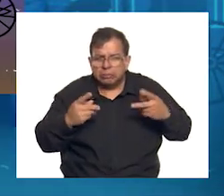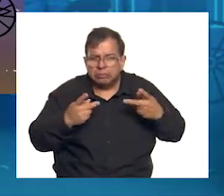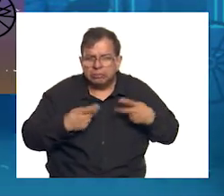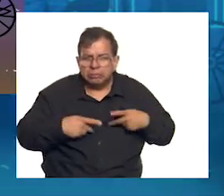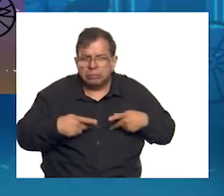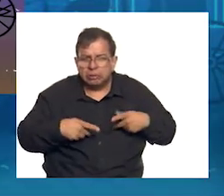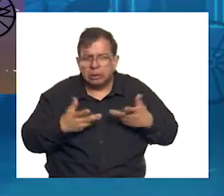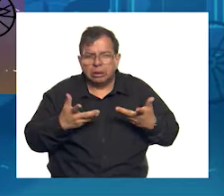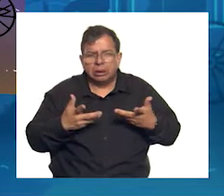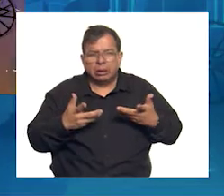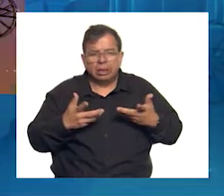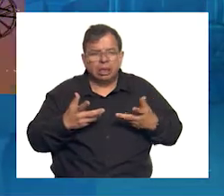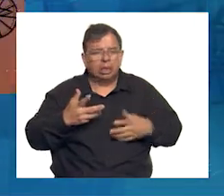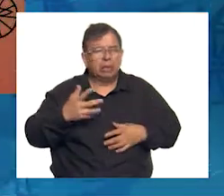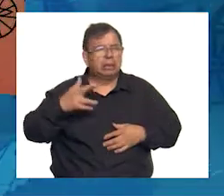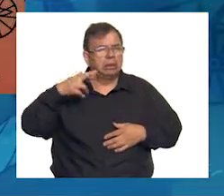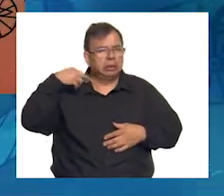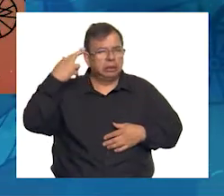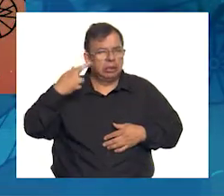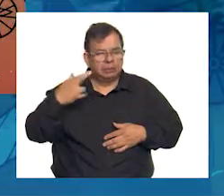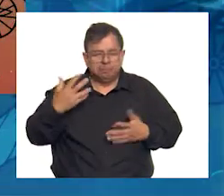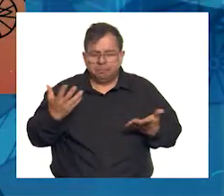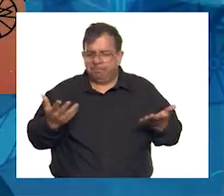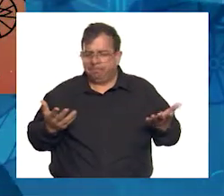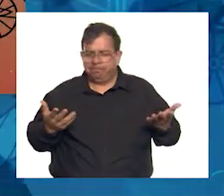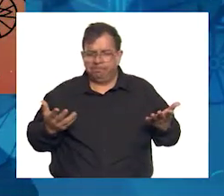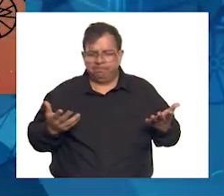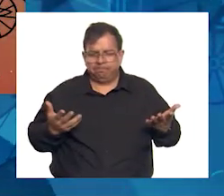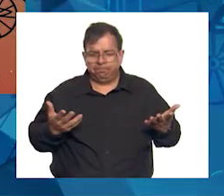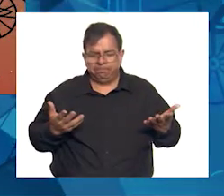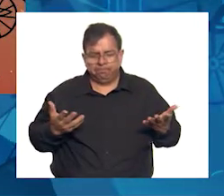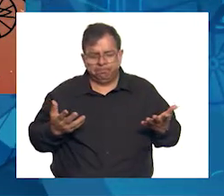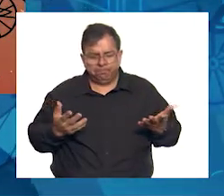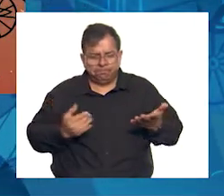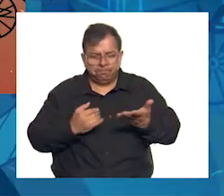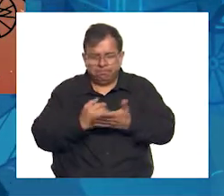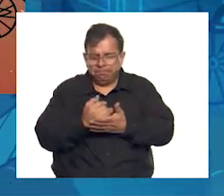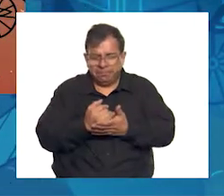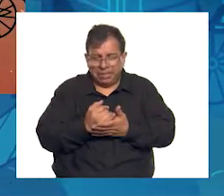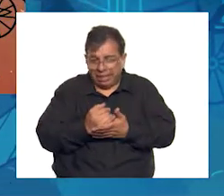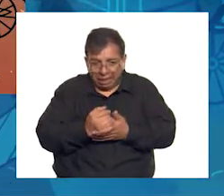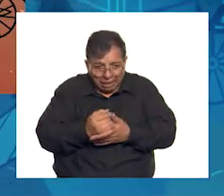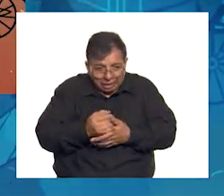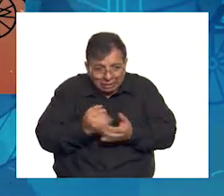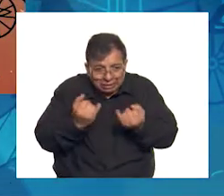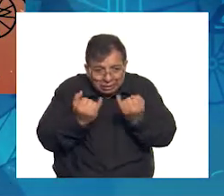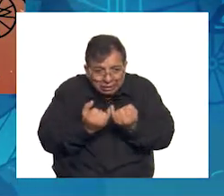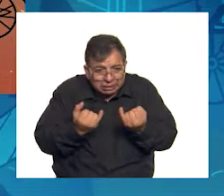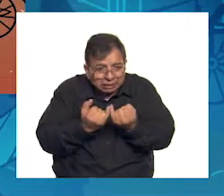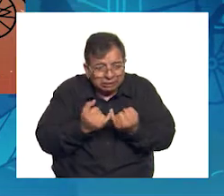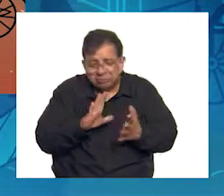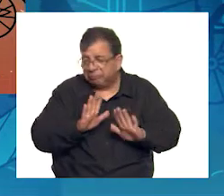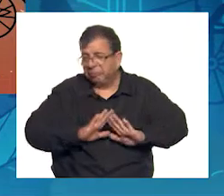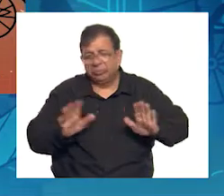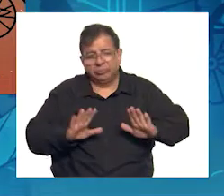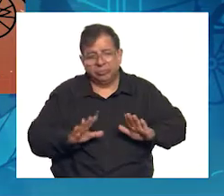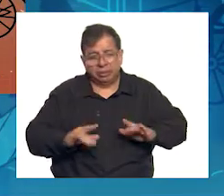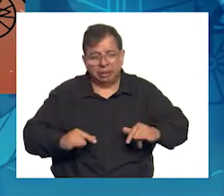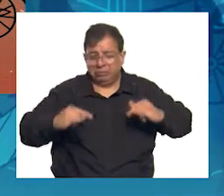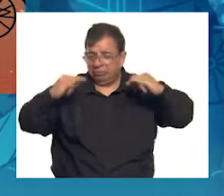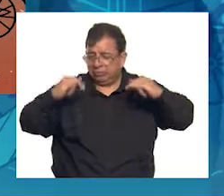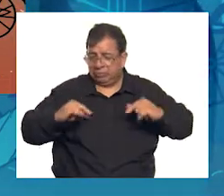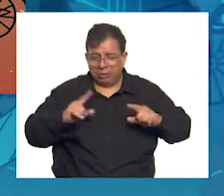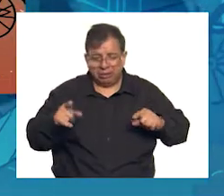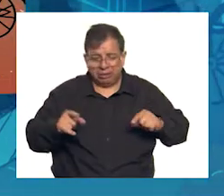del virrey, quien decidió que la situación no podía continuar así. Ordenó a ambos